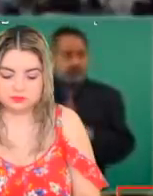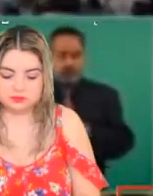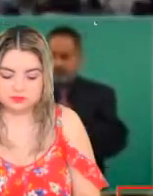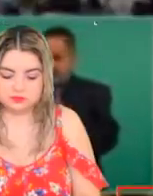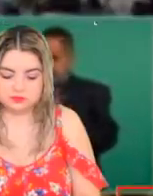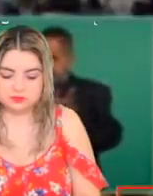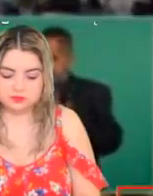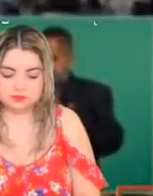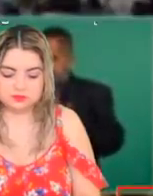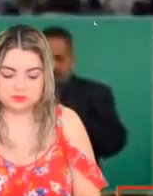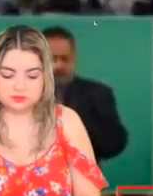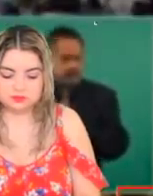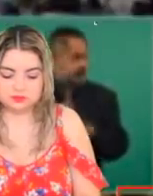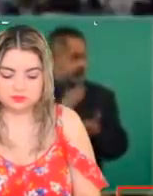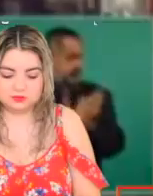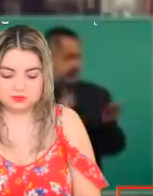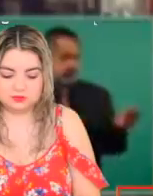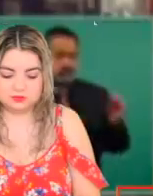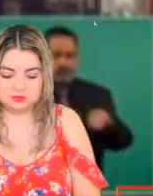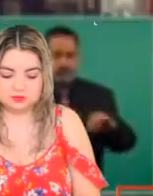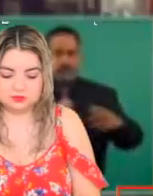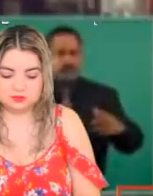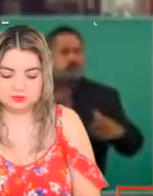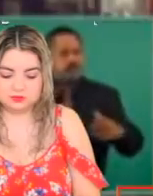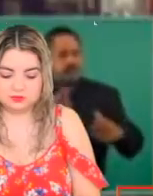territorio de Ocosingo se hicieron tres municipios.